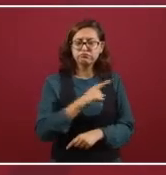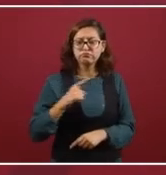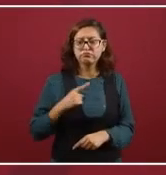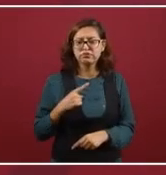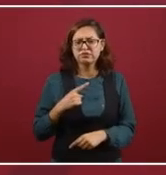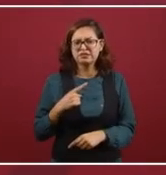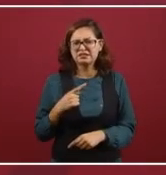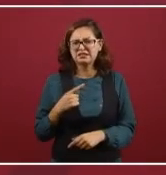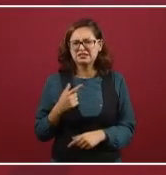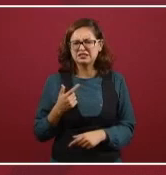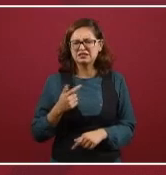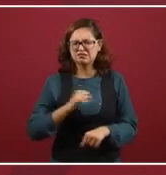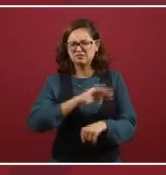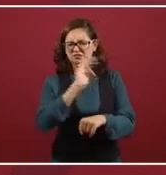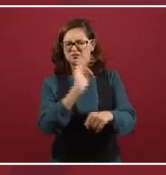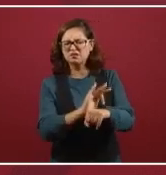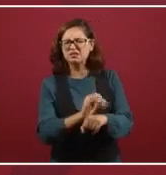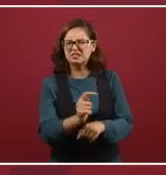defensa de qué?